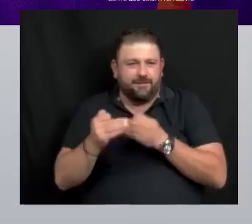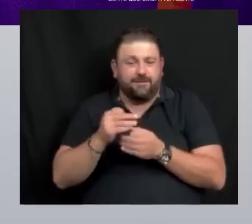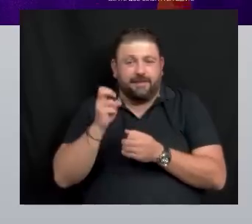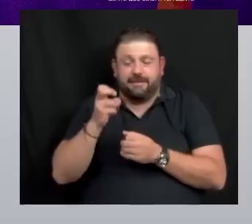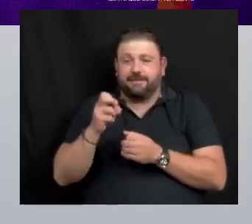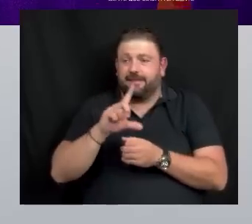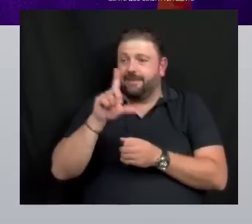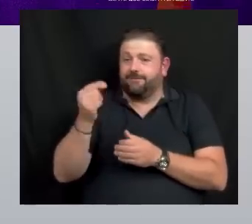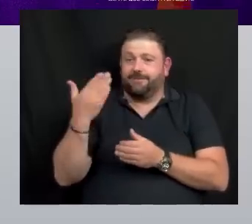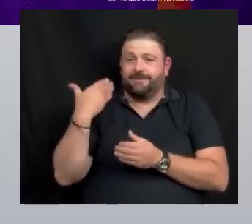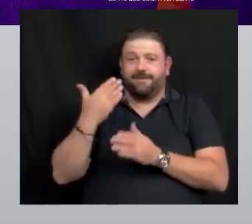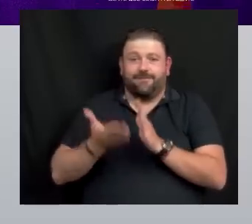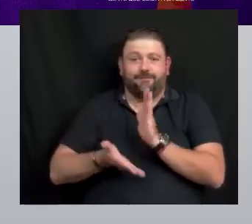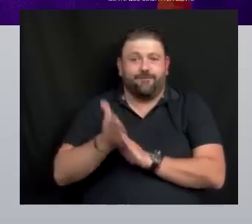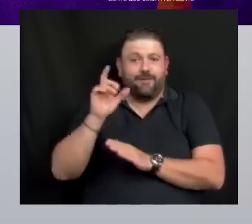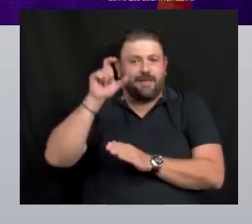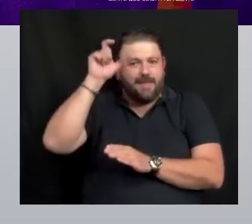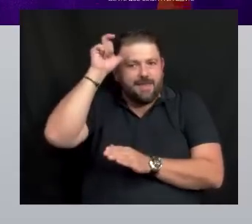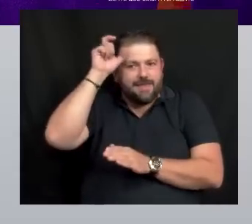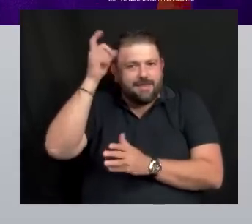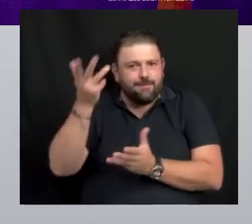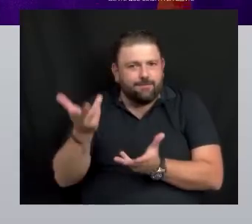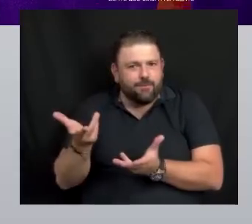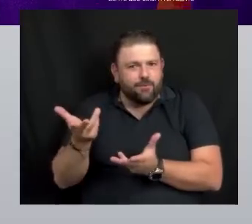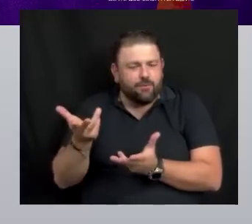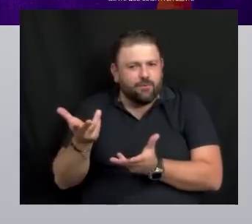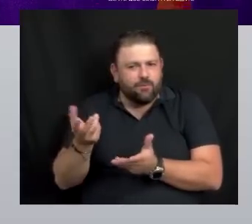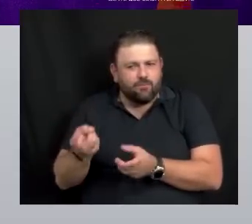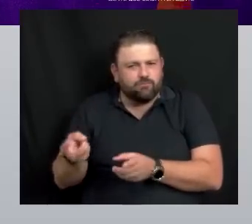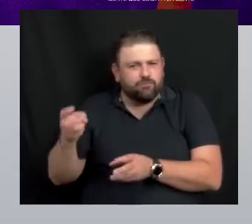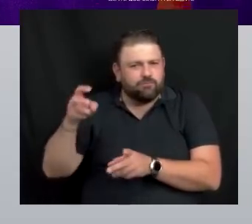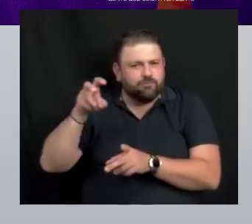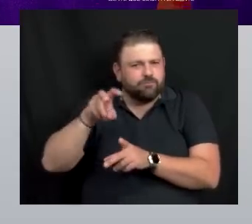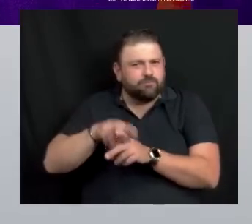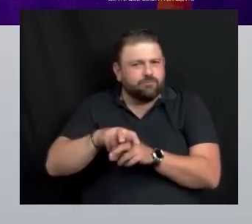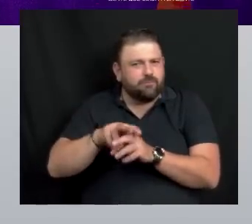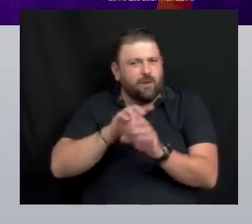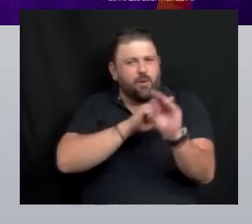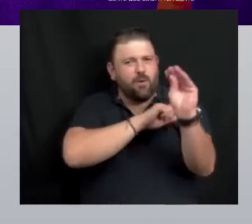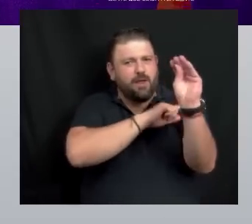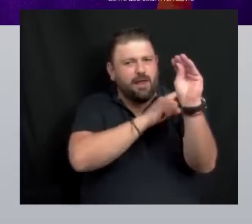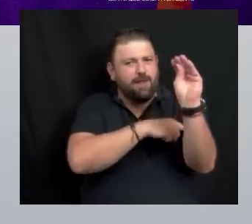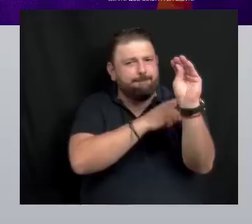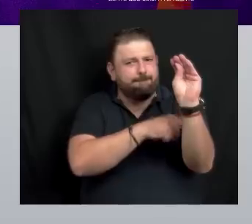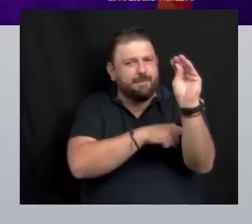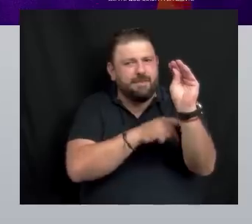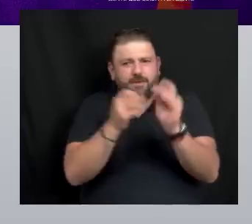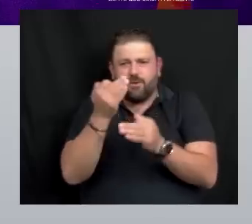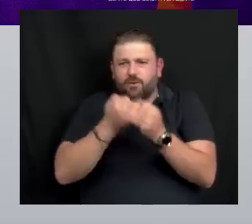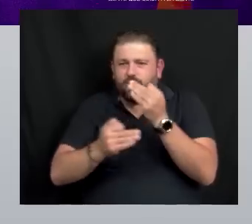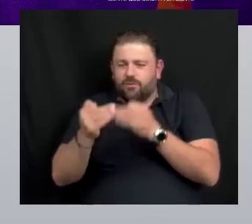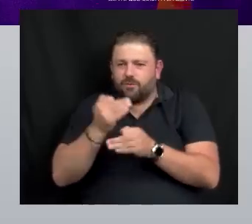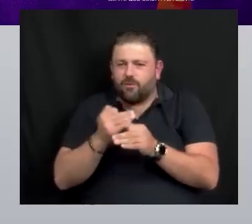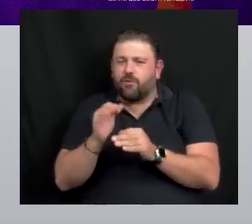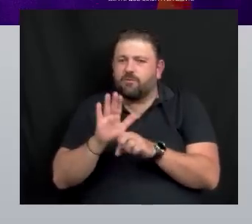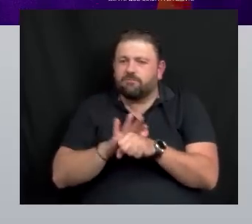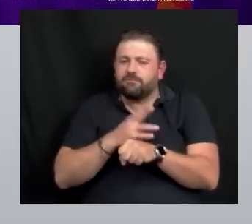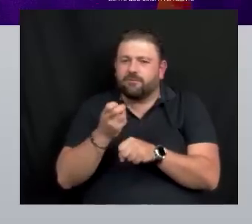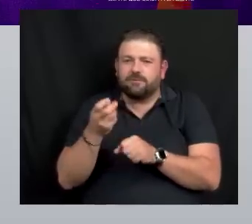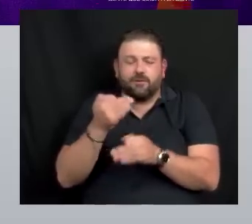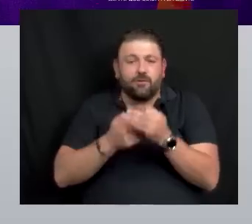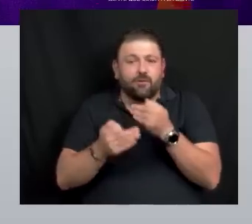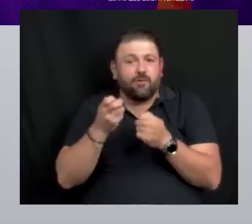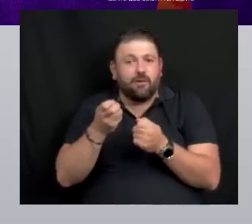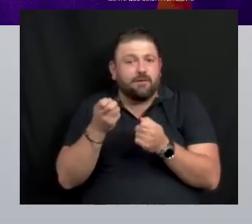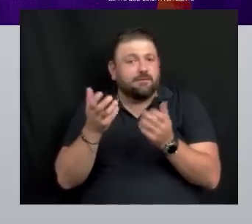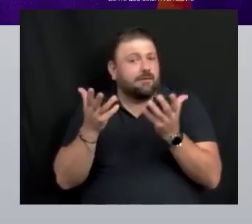Egipto. O sea, todo cambia según las decisiones que vas tomando y según lo que vayas cumpliendo en la planeación que vas generando